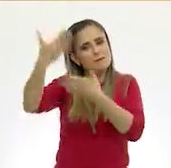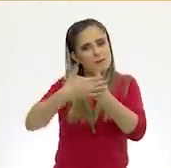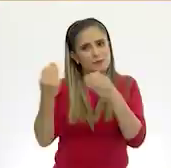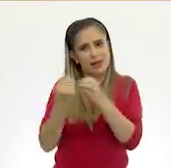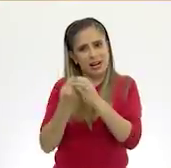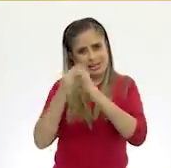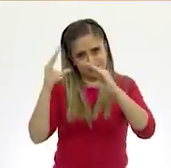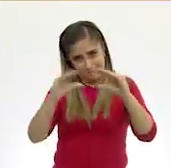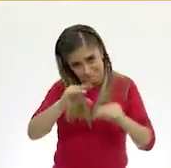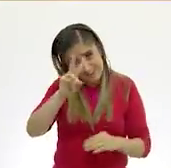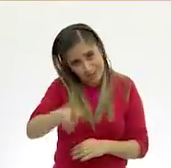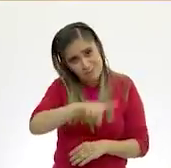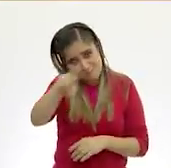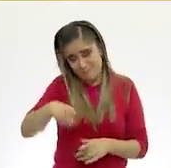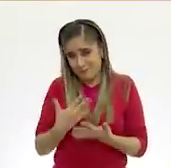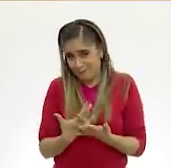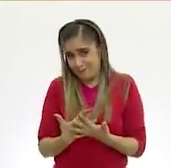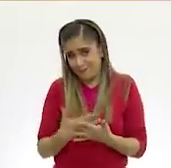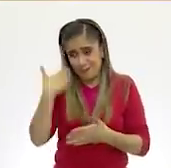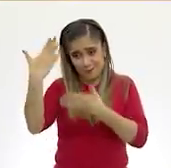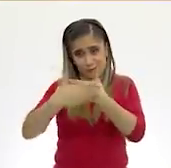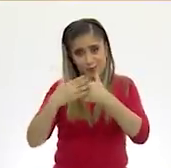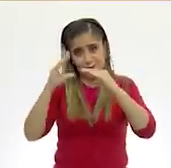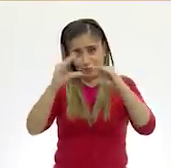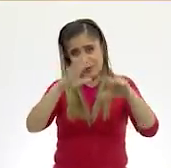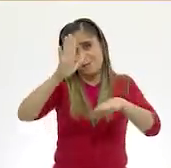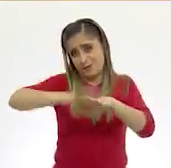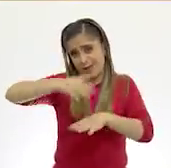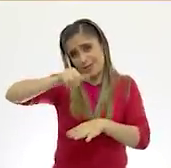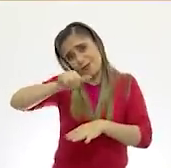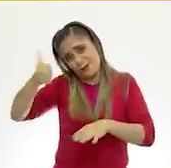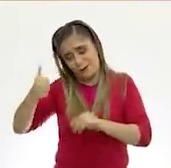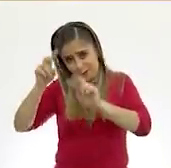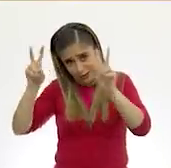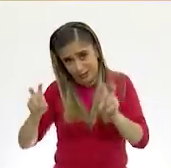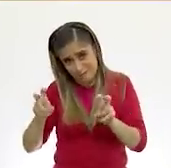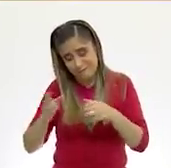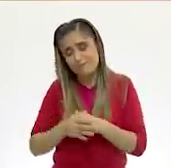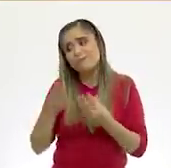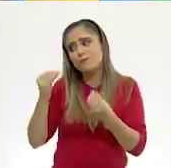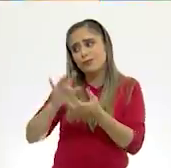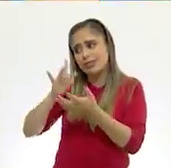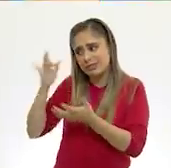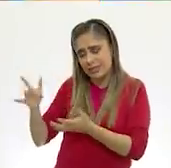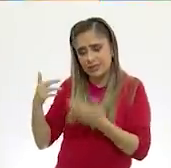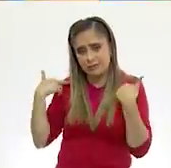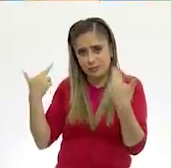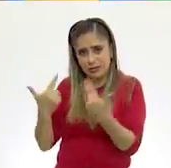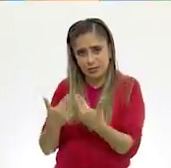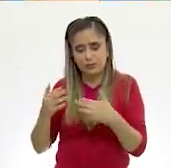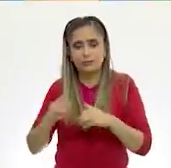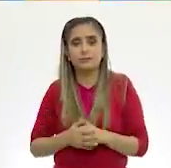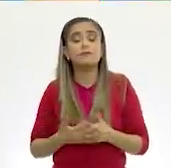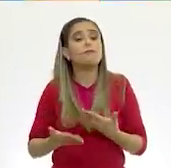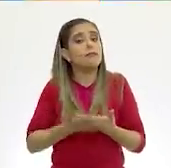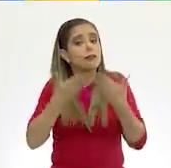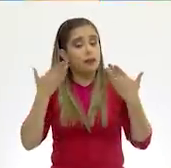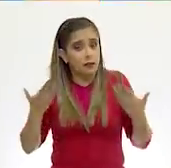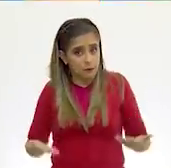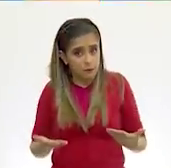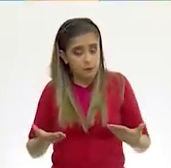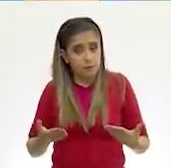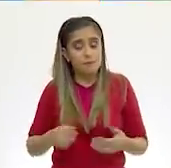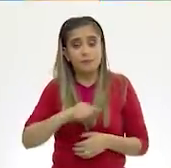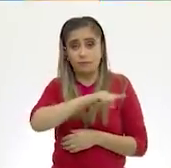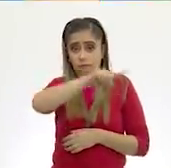sí, niños y niñas en casa? Muy bien, pues muchas gracias, maestro. Ahora, con la intención de